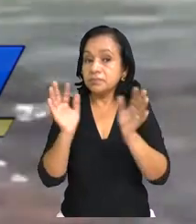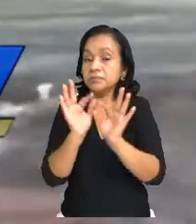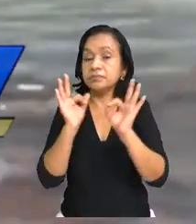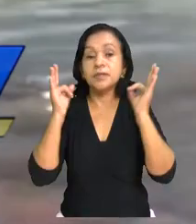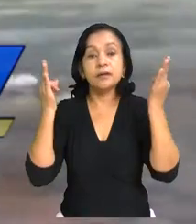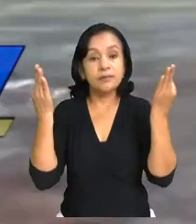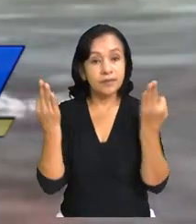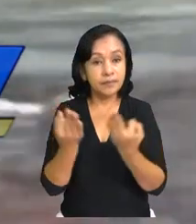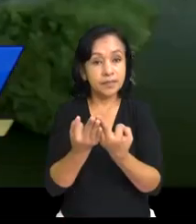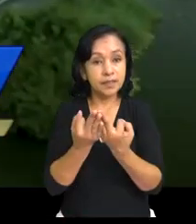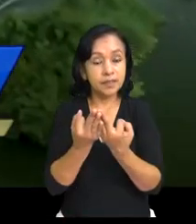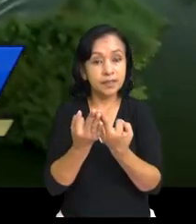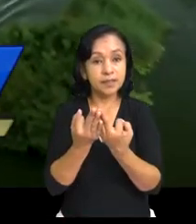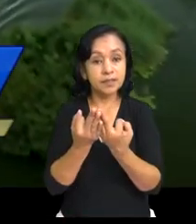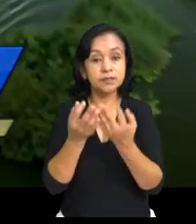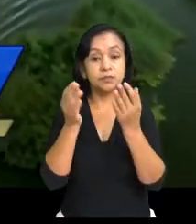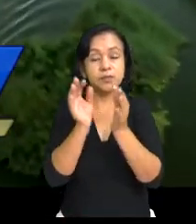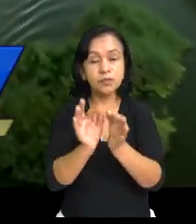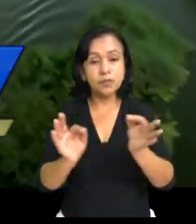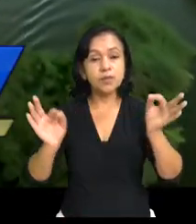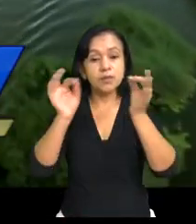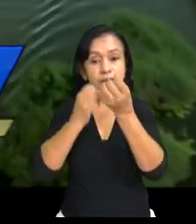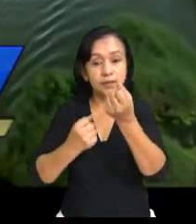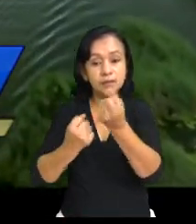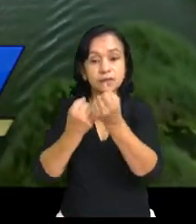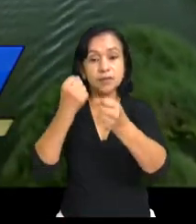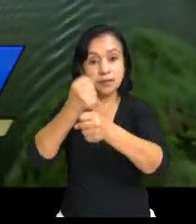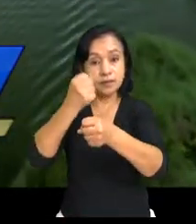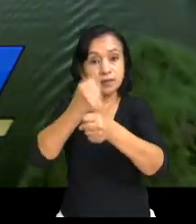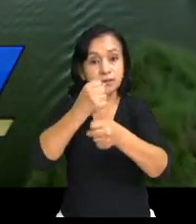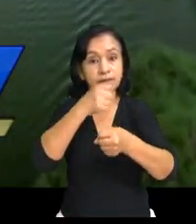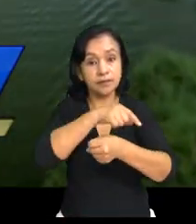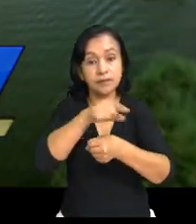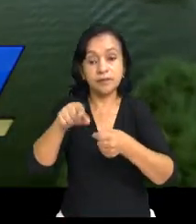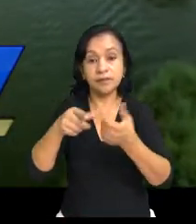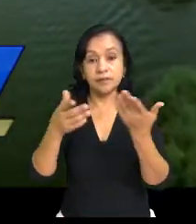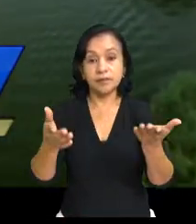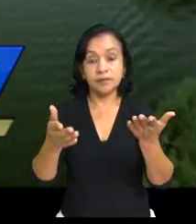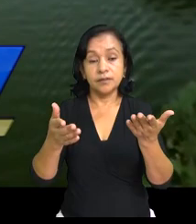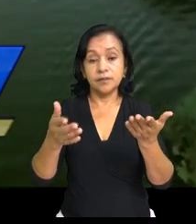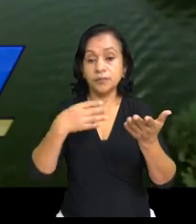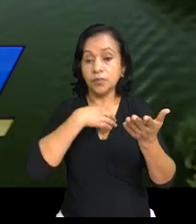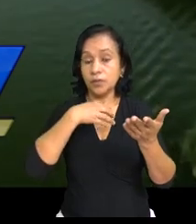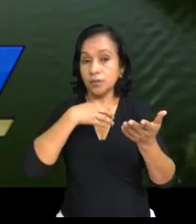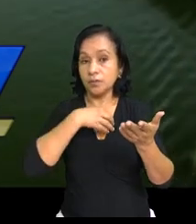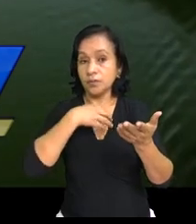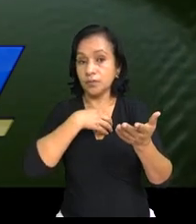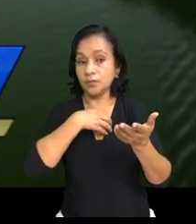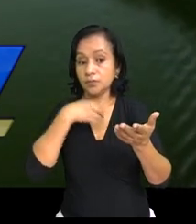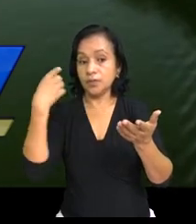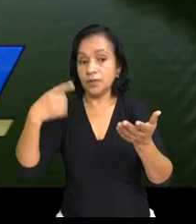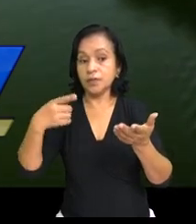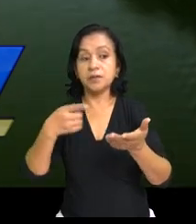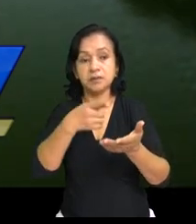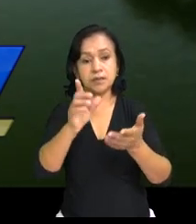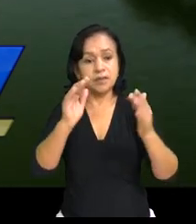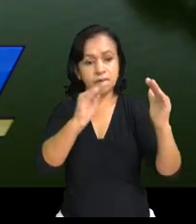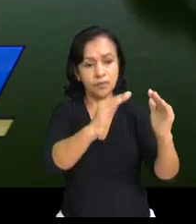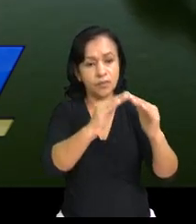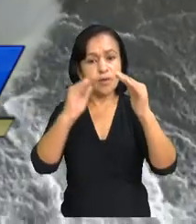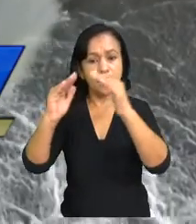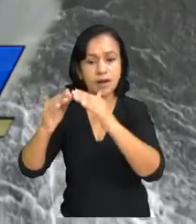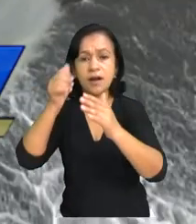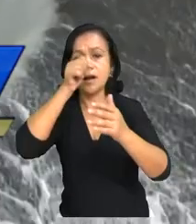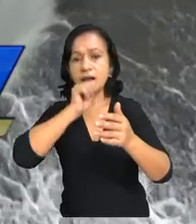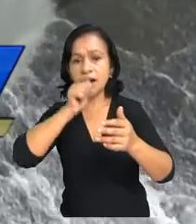familias juegan un papel, un rol muy importante, porque al final no solo son los protagonistas con el derecho restituido, son también los garantes